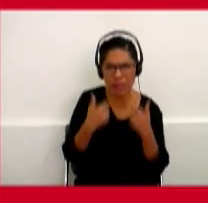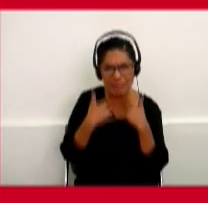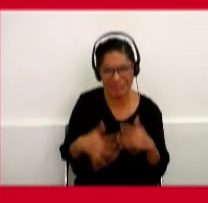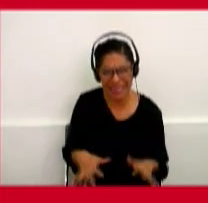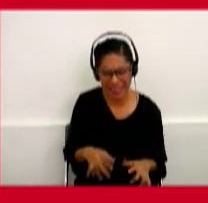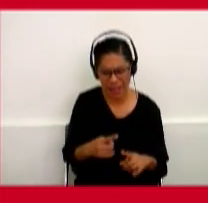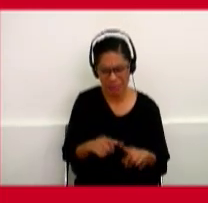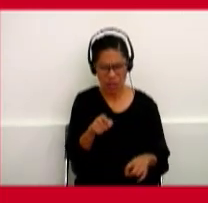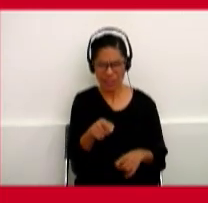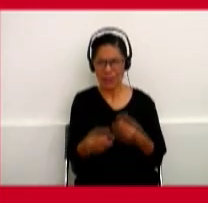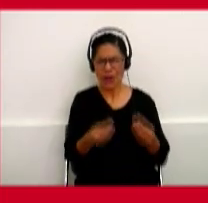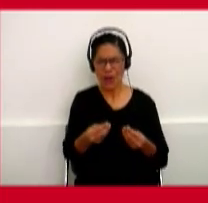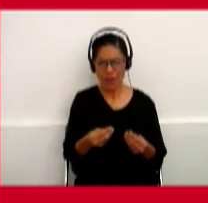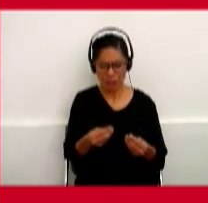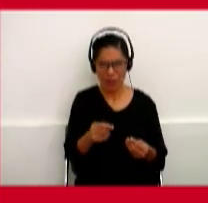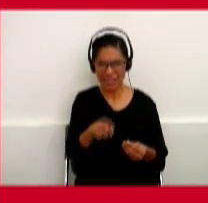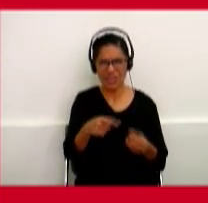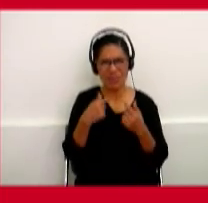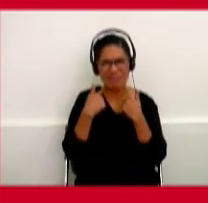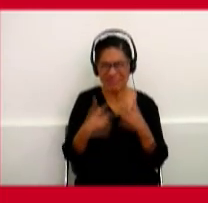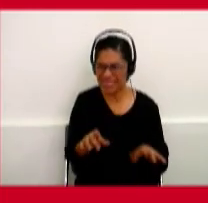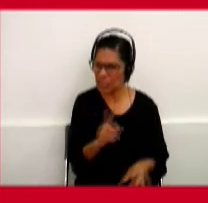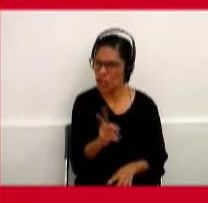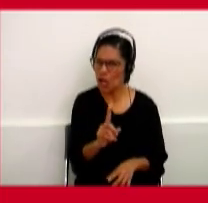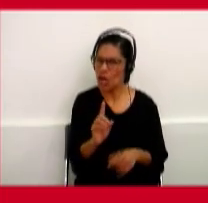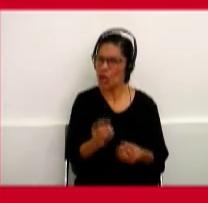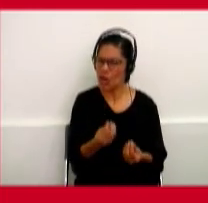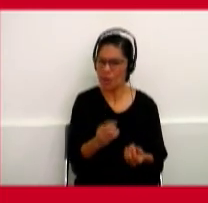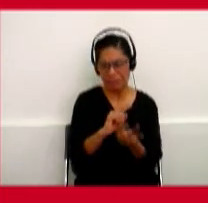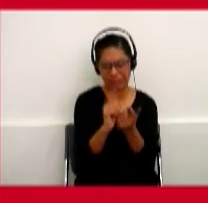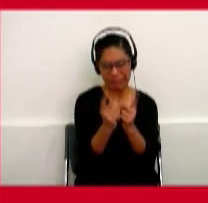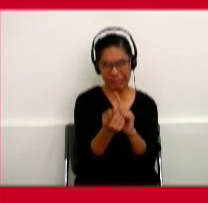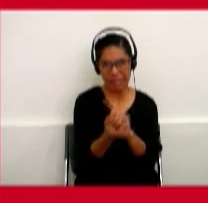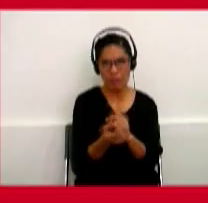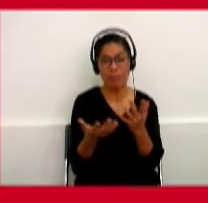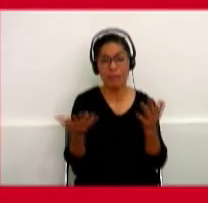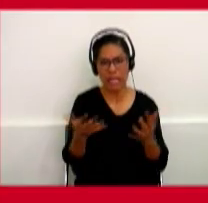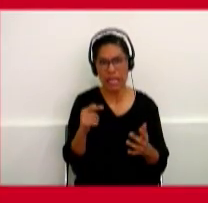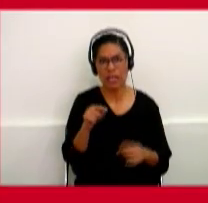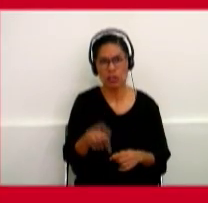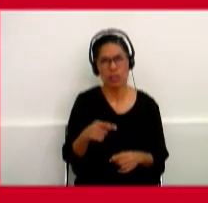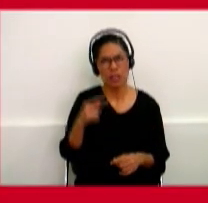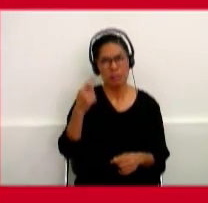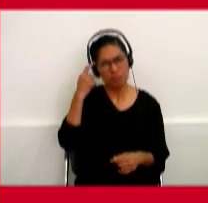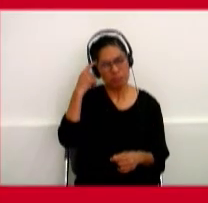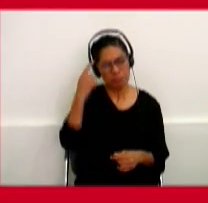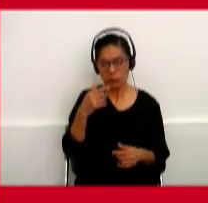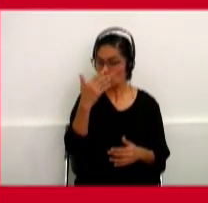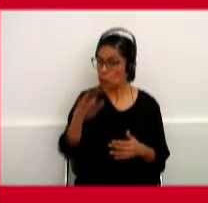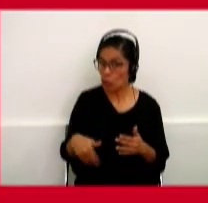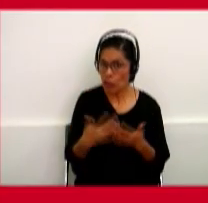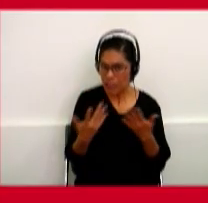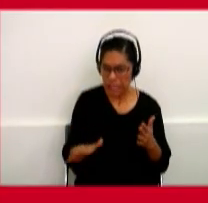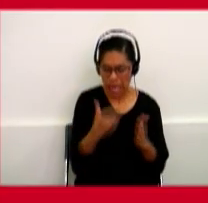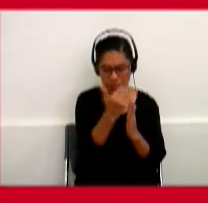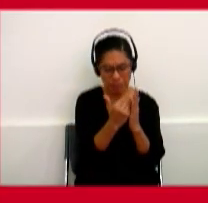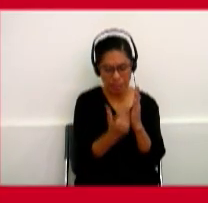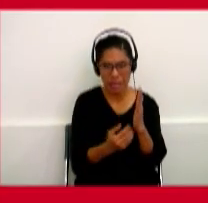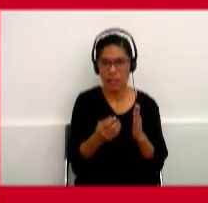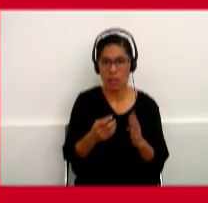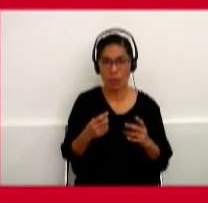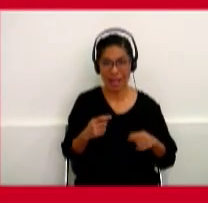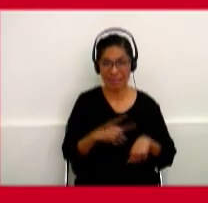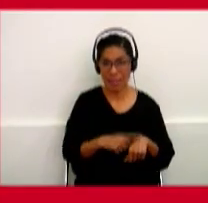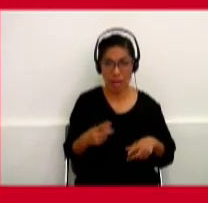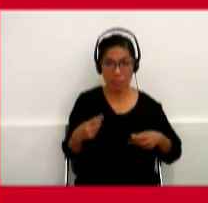mesa ahí. Entonces, ¿cómo tomamos esta información y hacemos cambios a las operaciones? De eso se trata. Si toman estos datos del acelerador, datos sobre